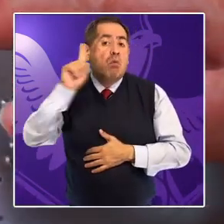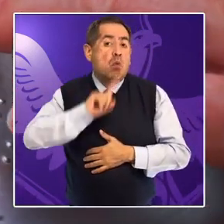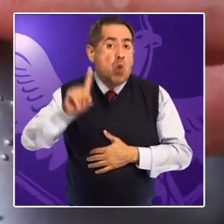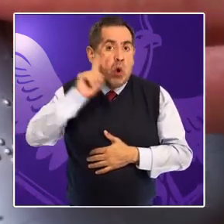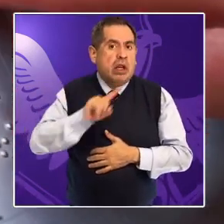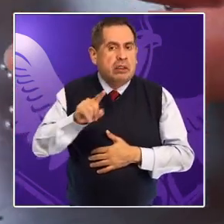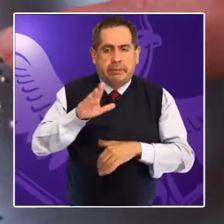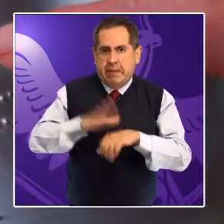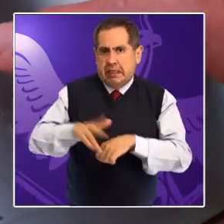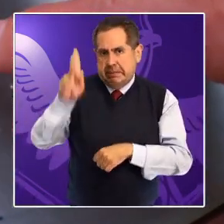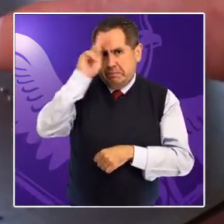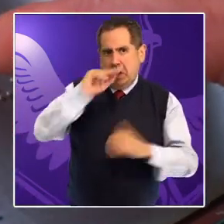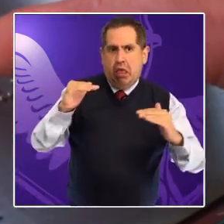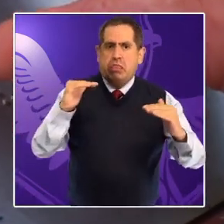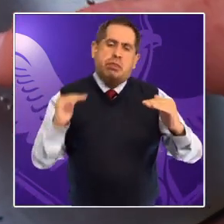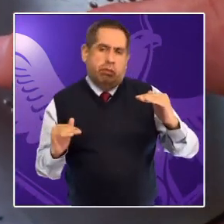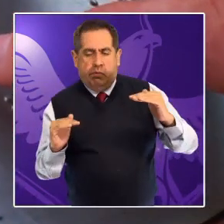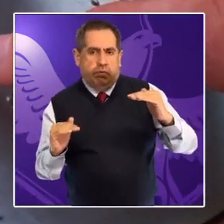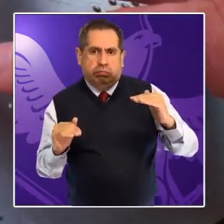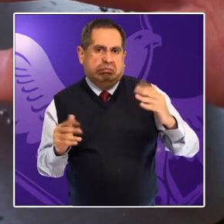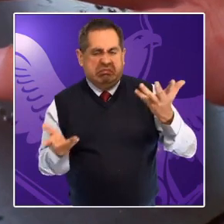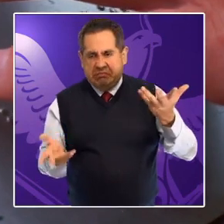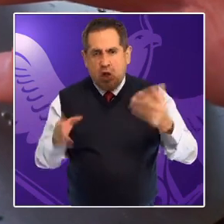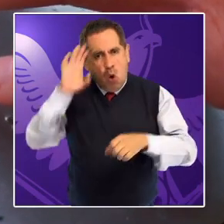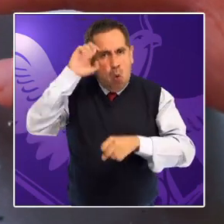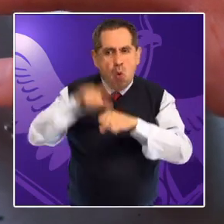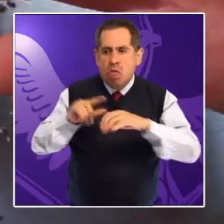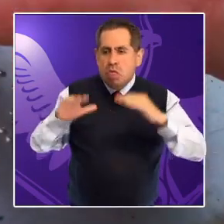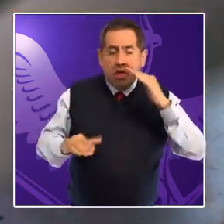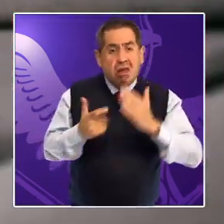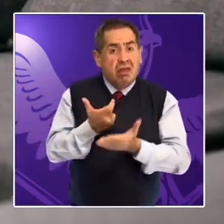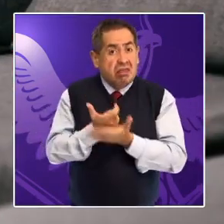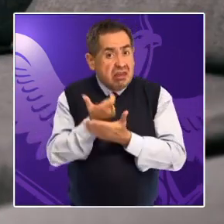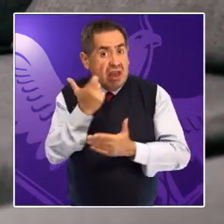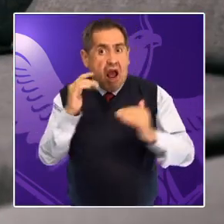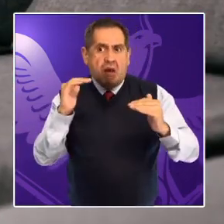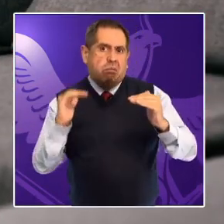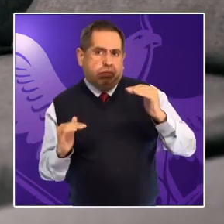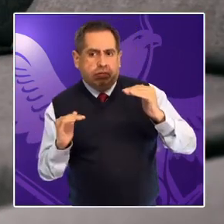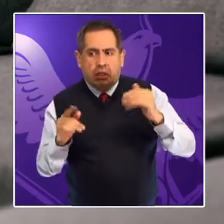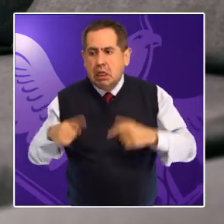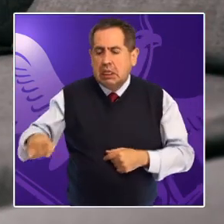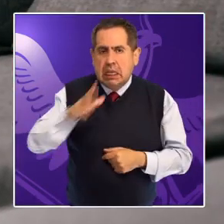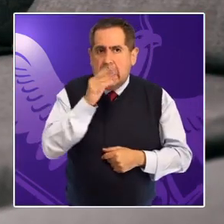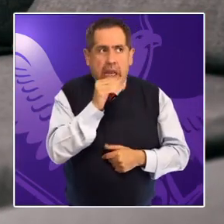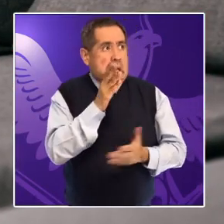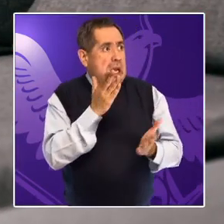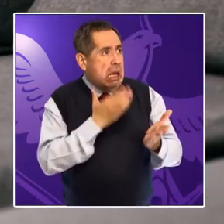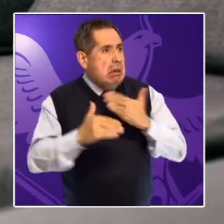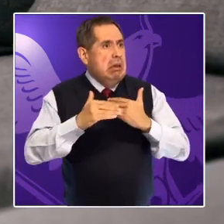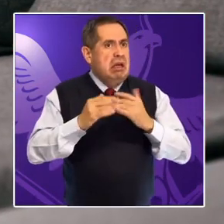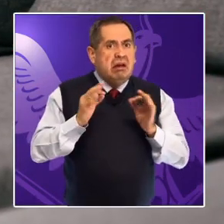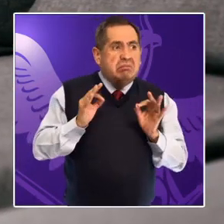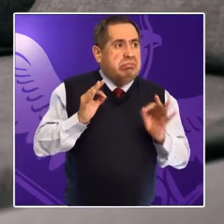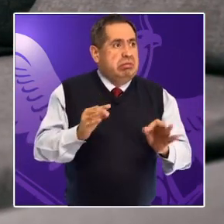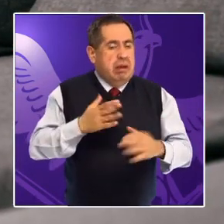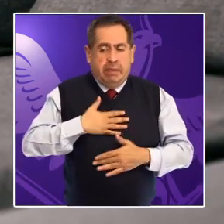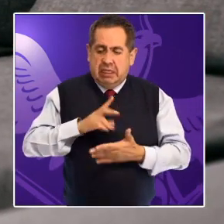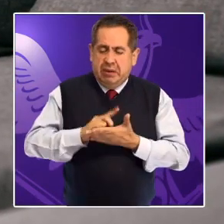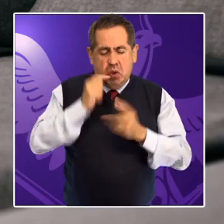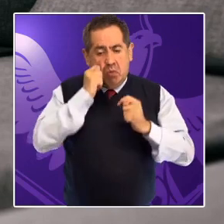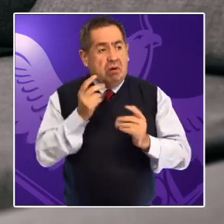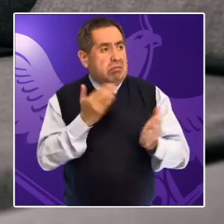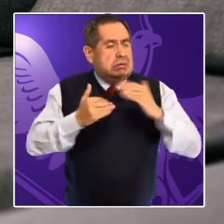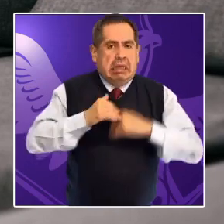están sometidas a desventajas sociales, culturales y económicas que reducen sus posibilidades de sobreponerse a su